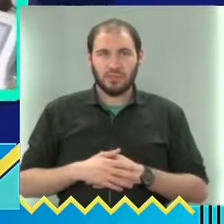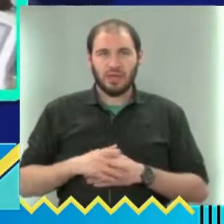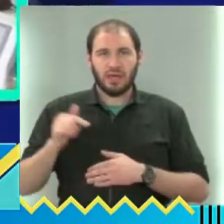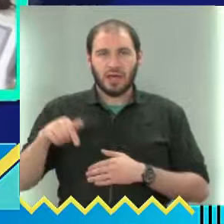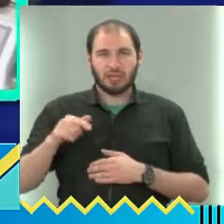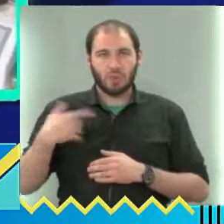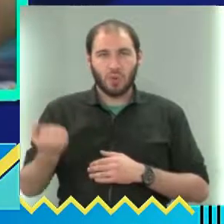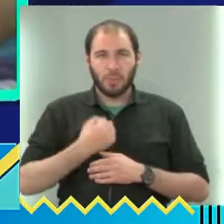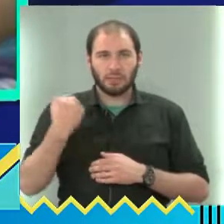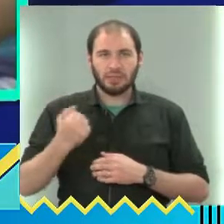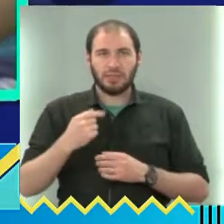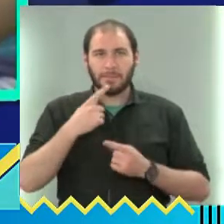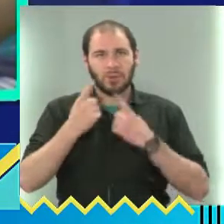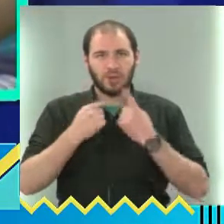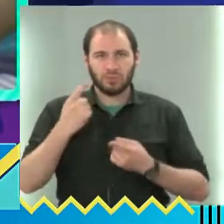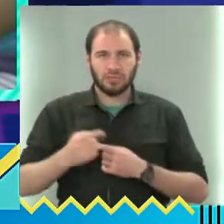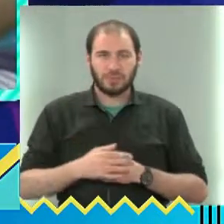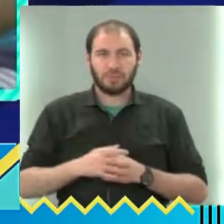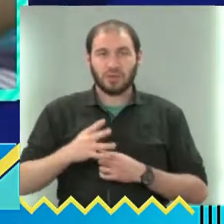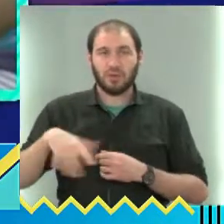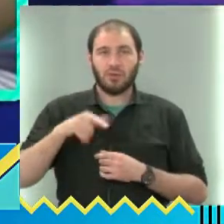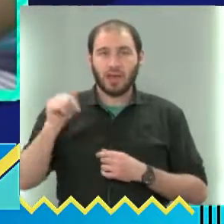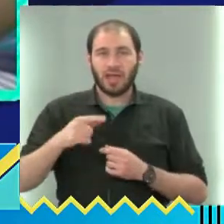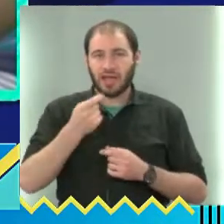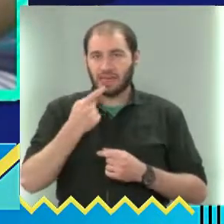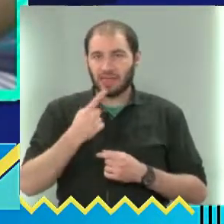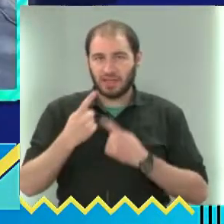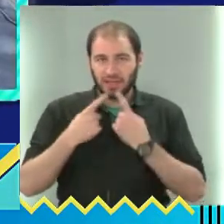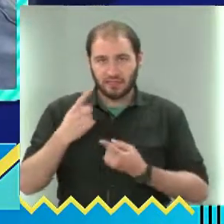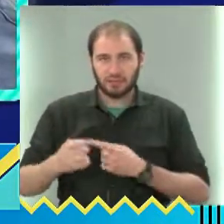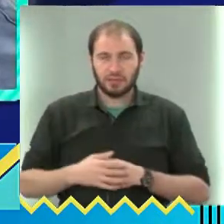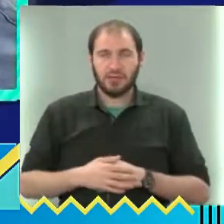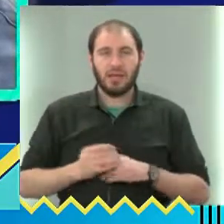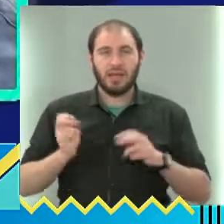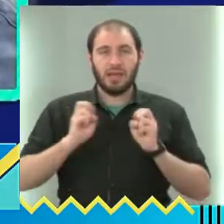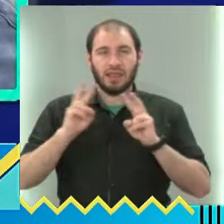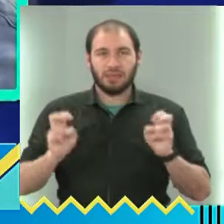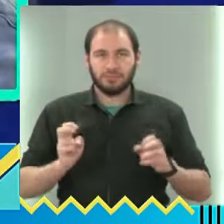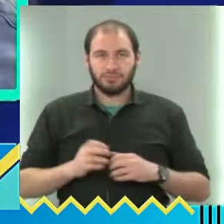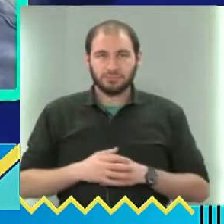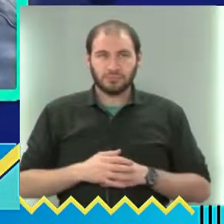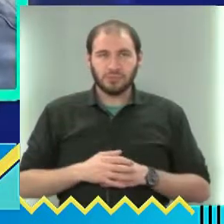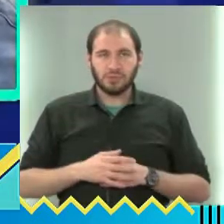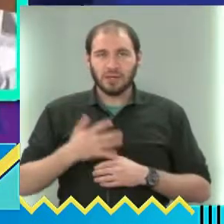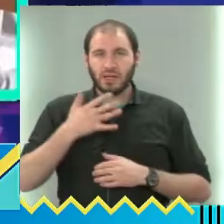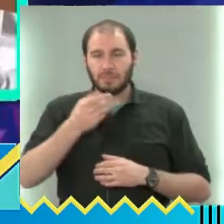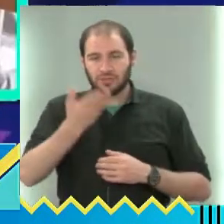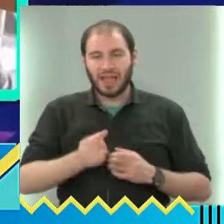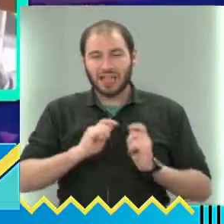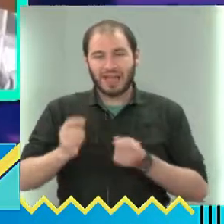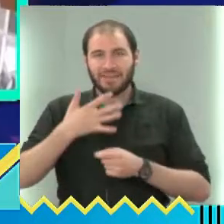muy importantes algunas preguntas que se hacen ahí en la entrevista y el tema de la sinceridad del